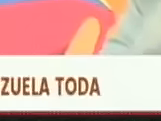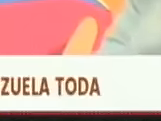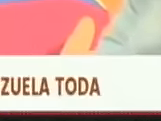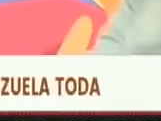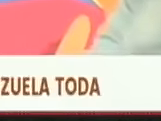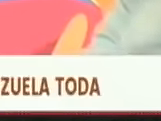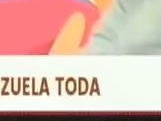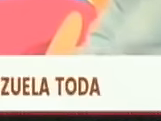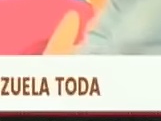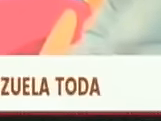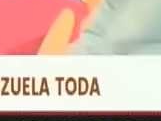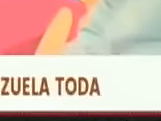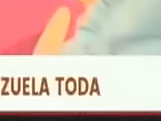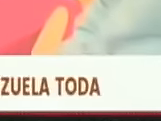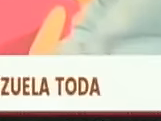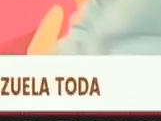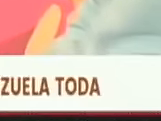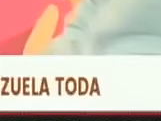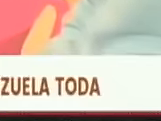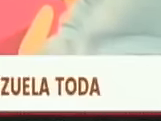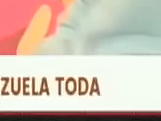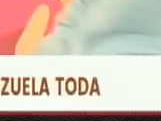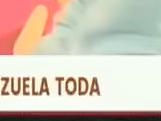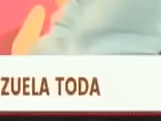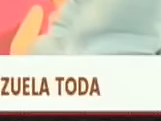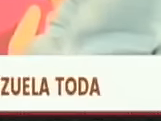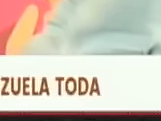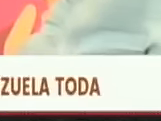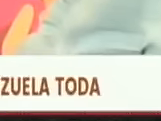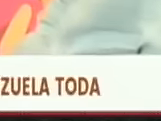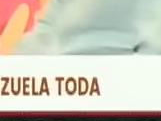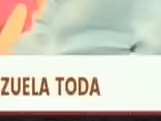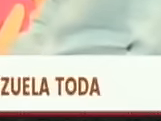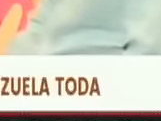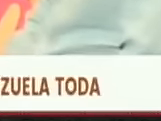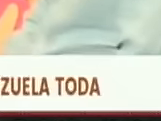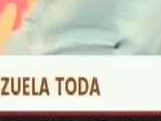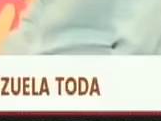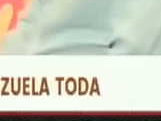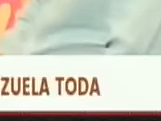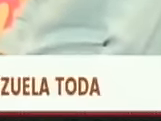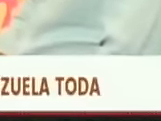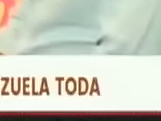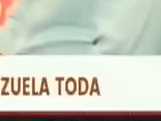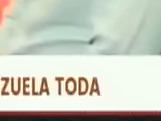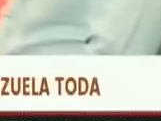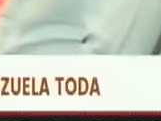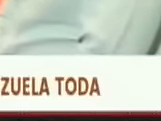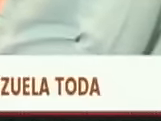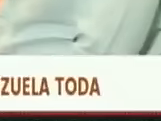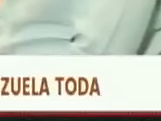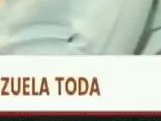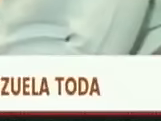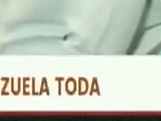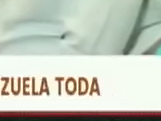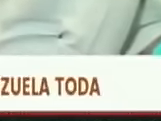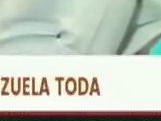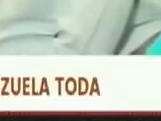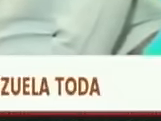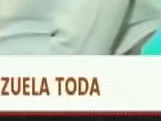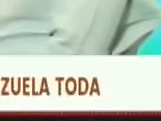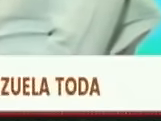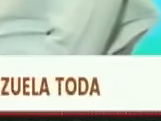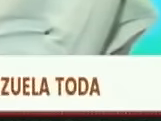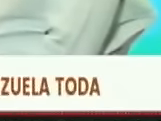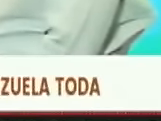además hay que decirlo votar fue superfácil fue superrápido por eso nosotros seguimos desde acá enviándole nuestra felicitación al